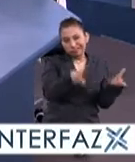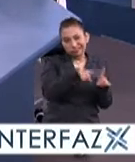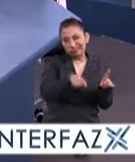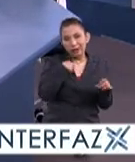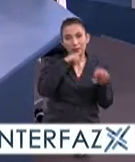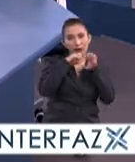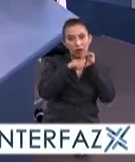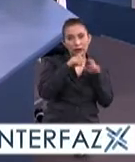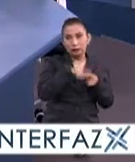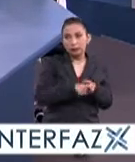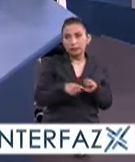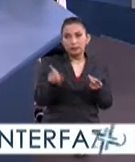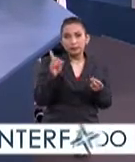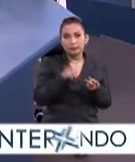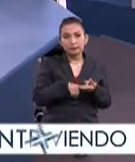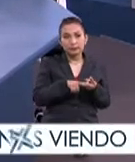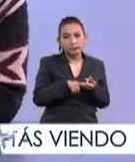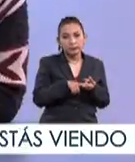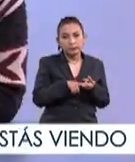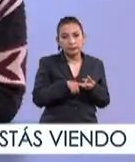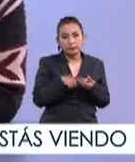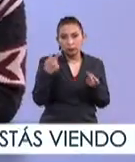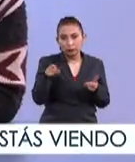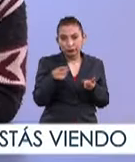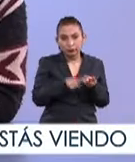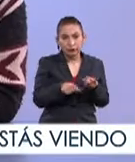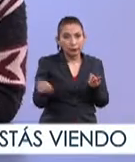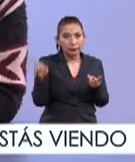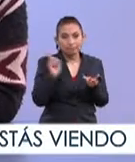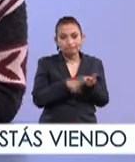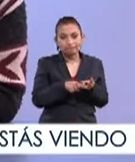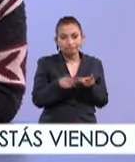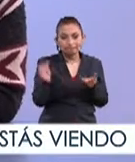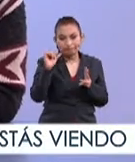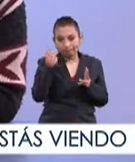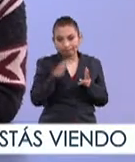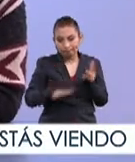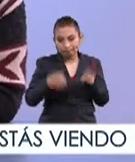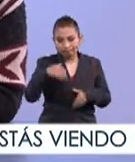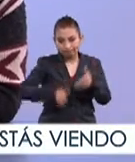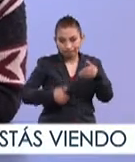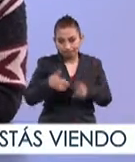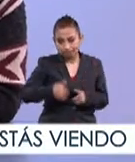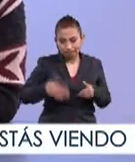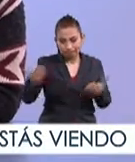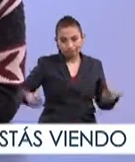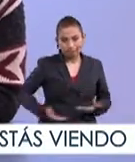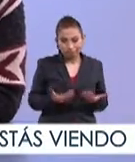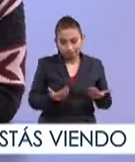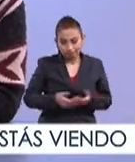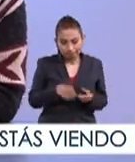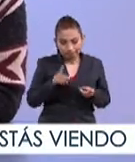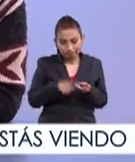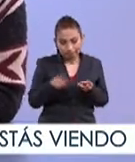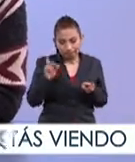desde periodismo, hay músicos de las artes escénicas también,